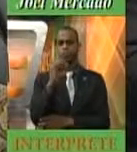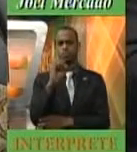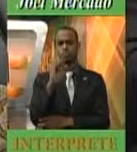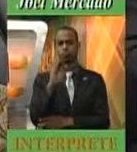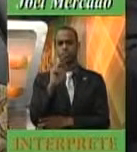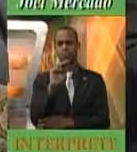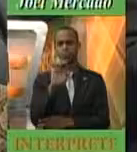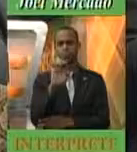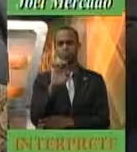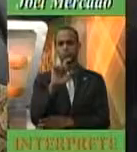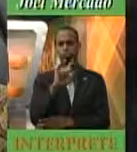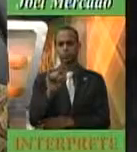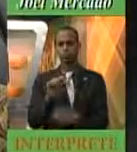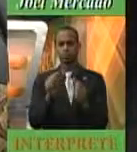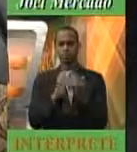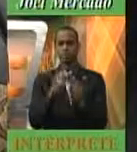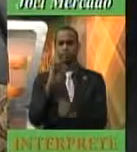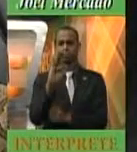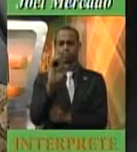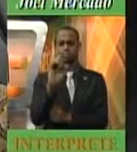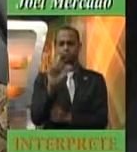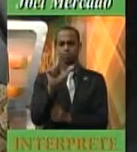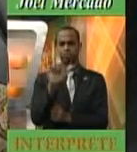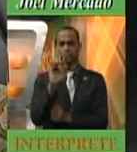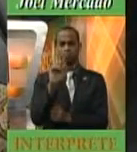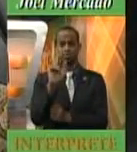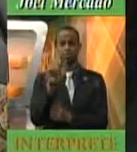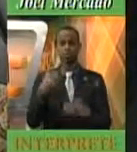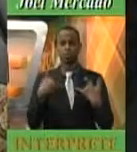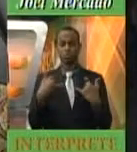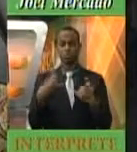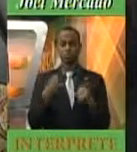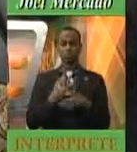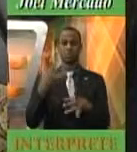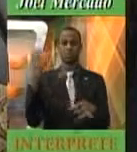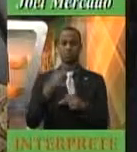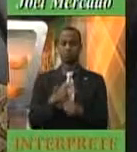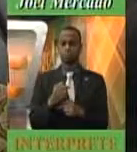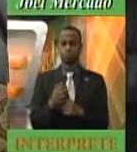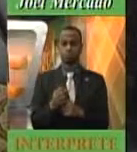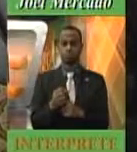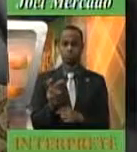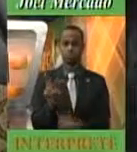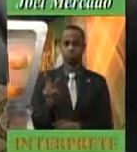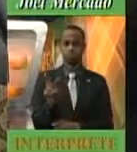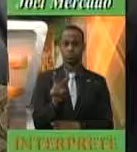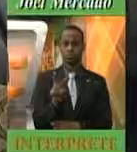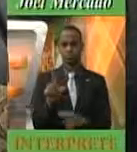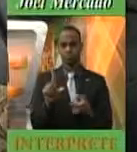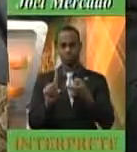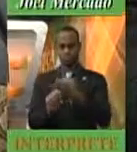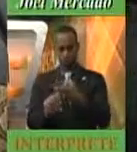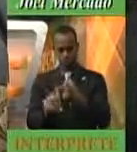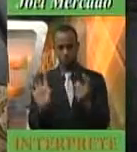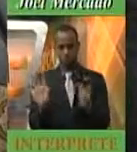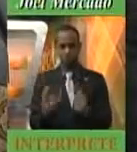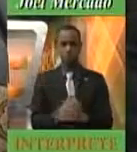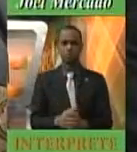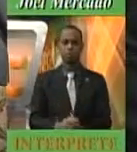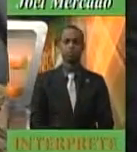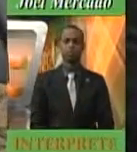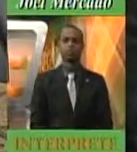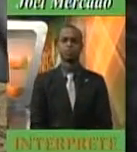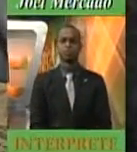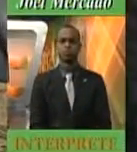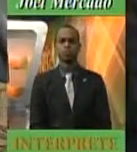Bolívar, un joven que tengo años conociéndolo y que, por cierto, soy amigo de él. Sí. De